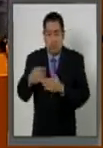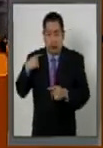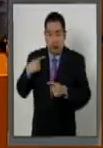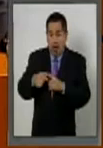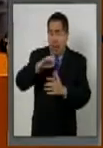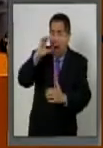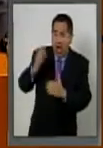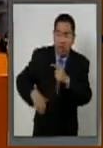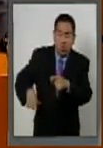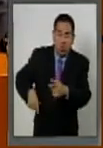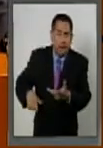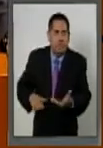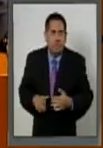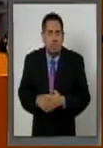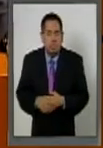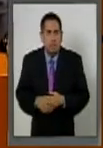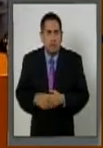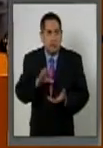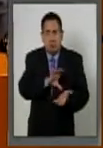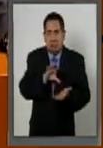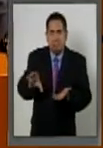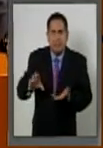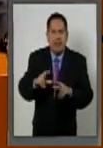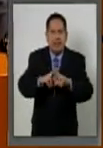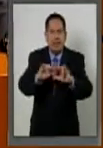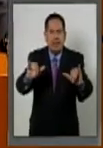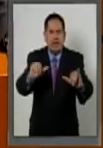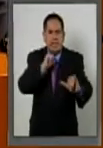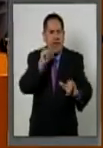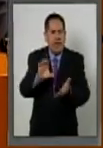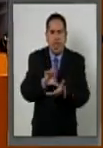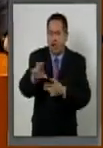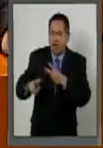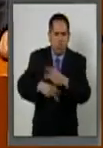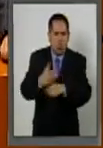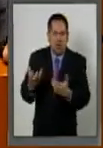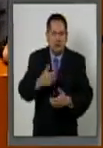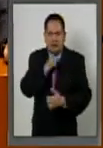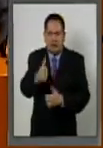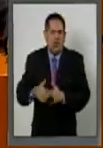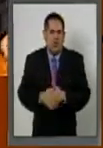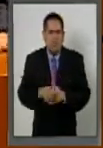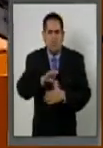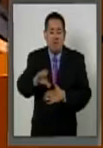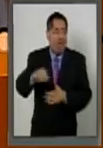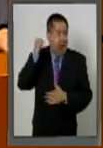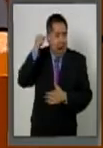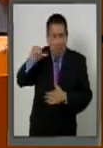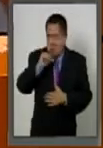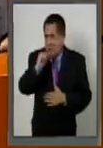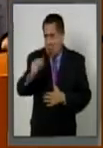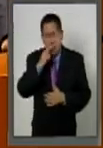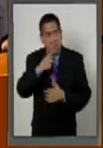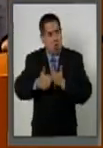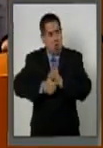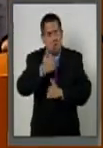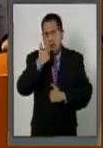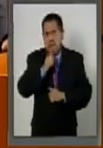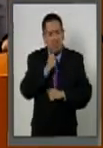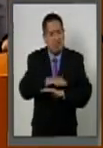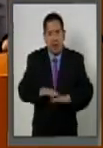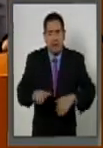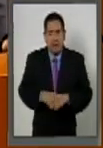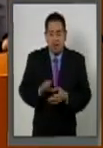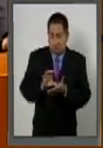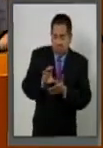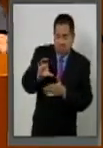este gobierno las inversiones no llegaron no llegaron las inversiones para acapulco que le dieran más competitividad no